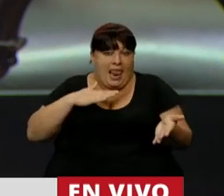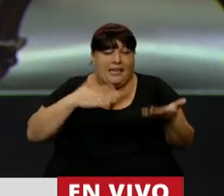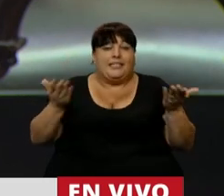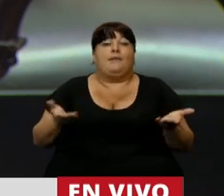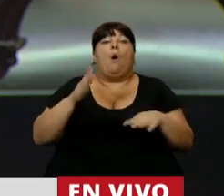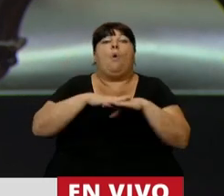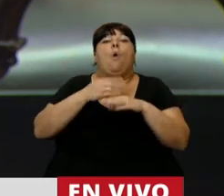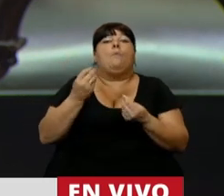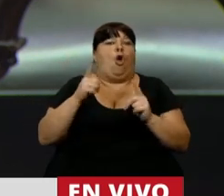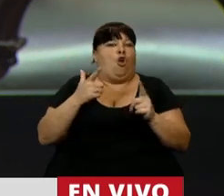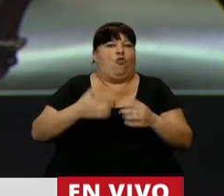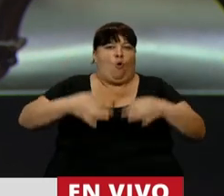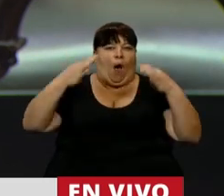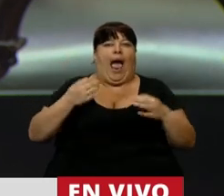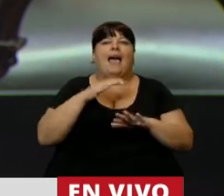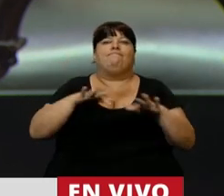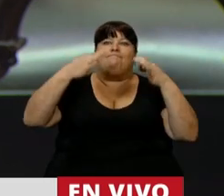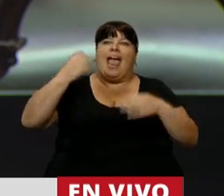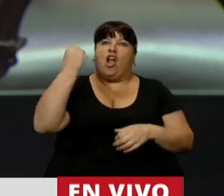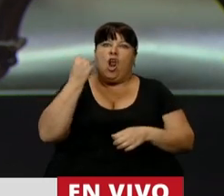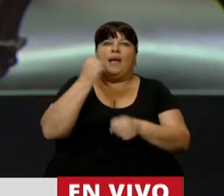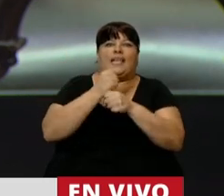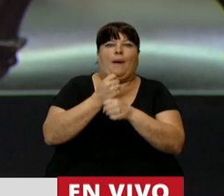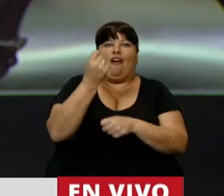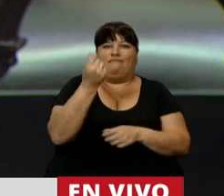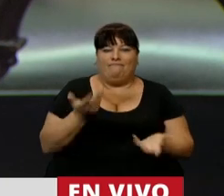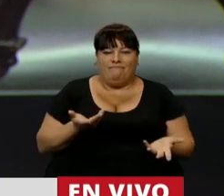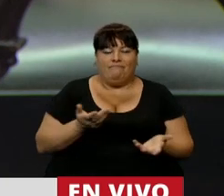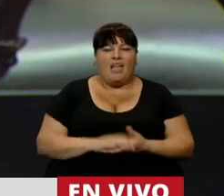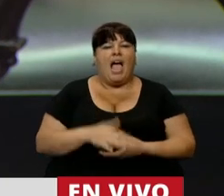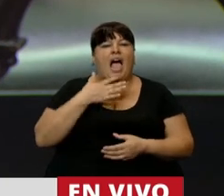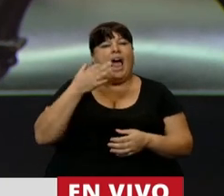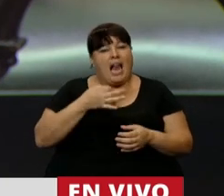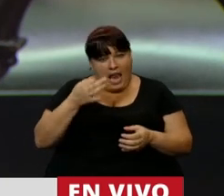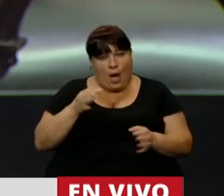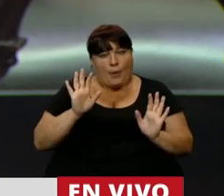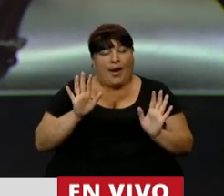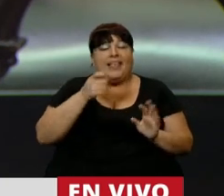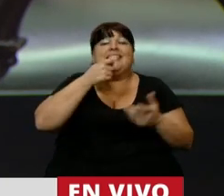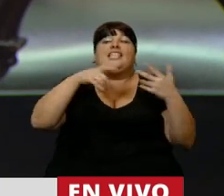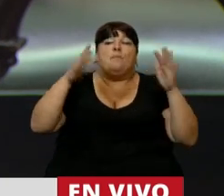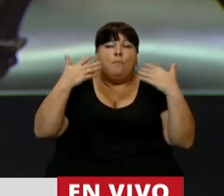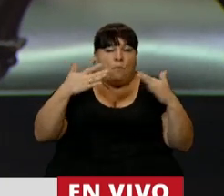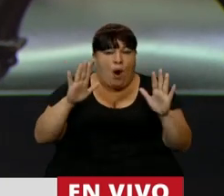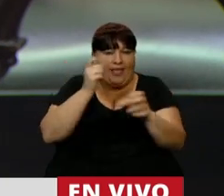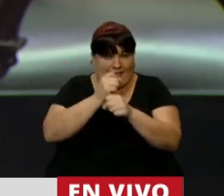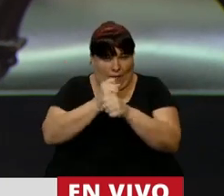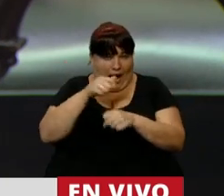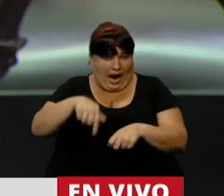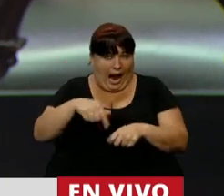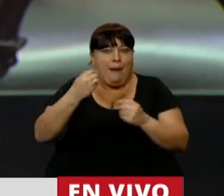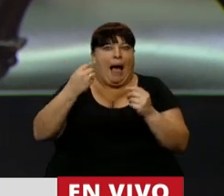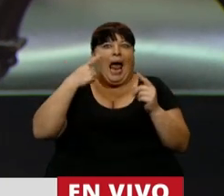lamentablemente, por esta falta de estabilidad económica, laboral y financiera. La verdad que si pudiéramos trabajar en